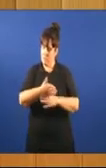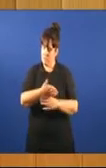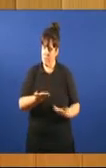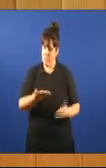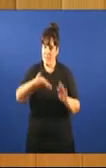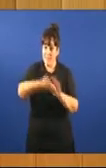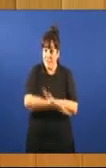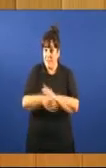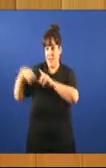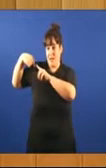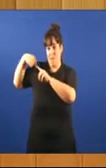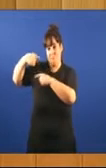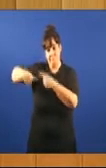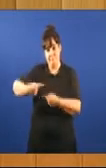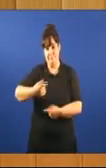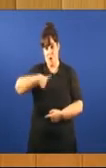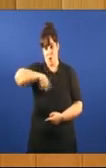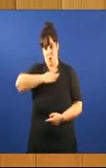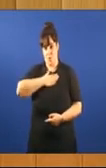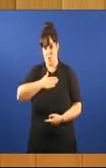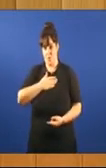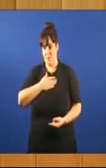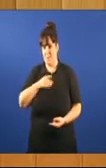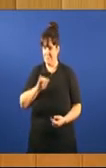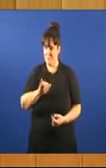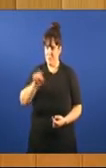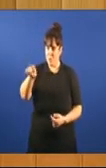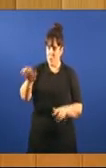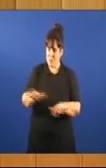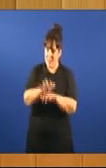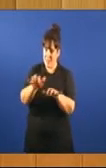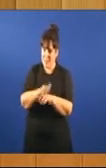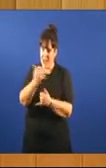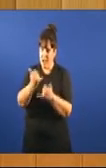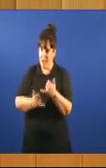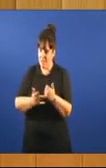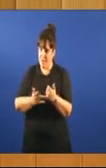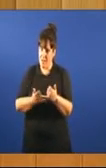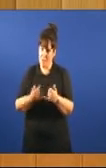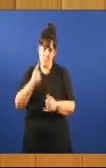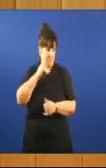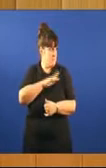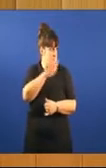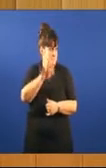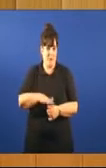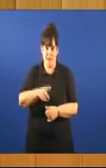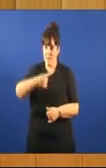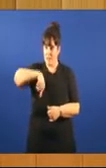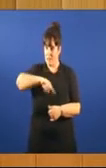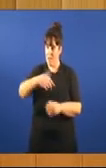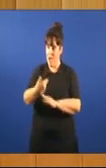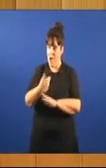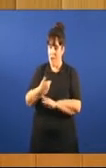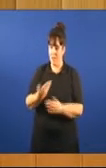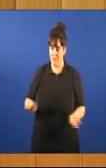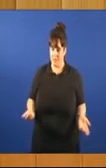raíces. Sí, señor Feijóo, ainda que se ría, atacar as nosas raíces, as raíces. Mire, así se